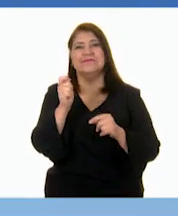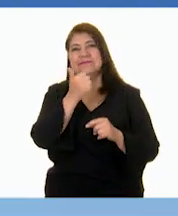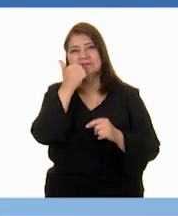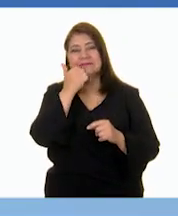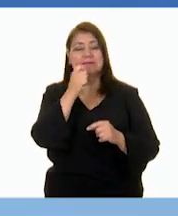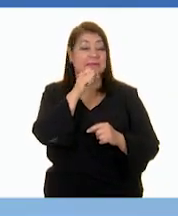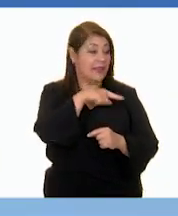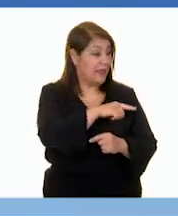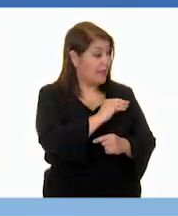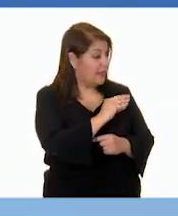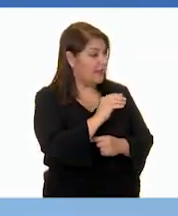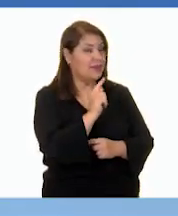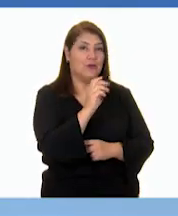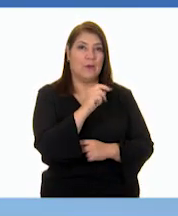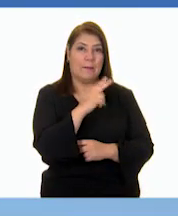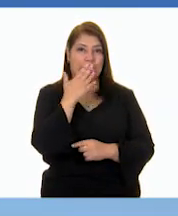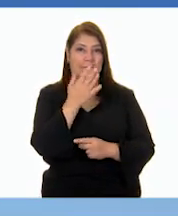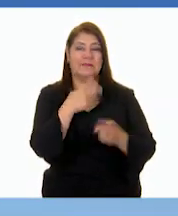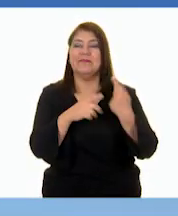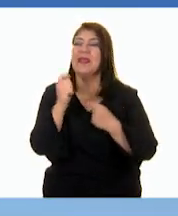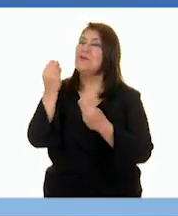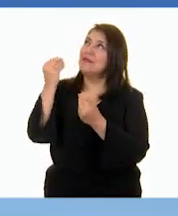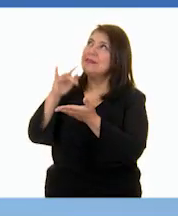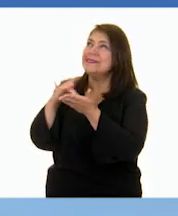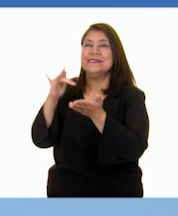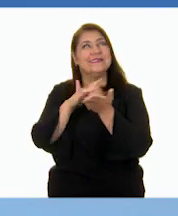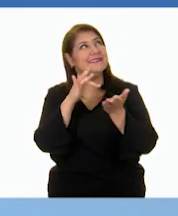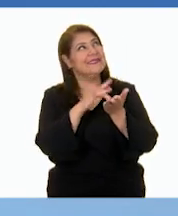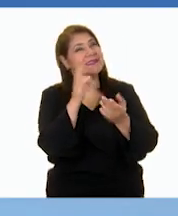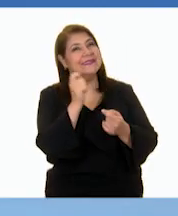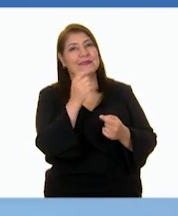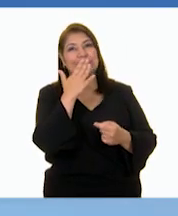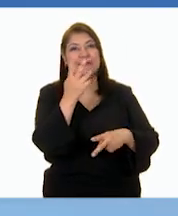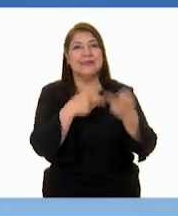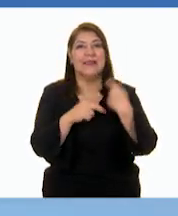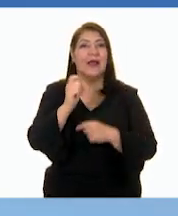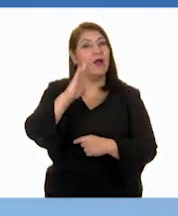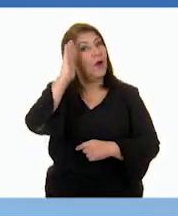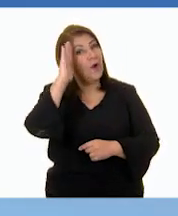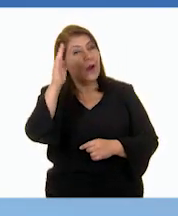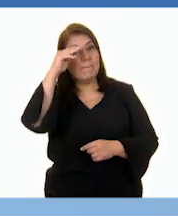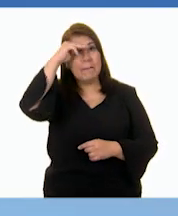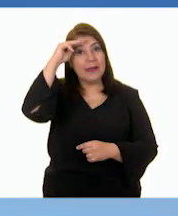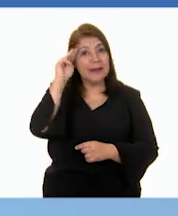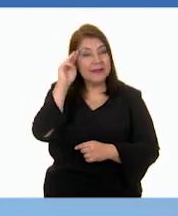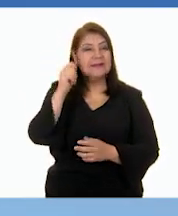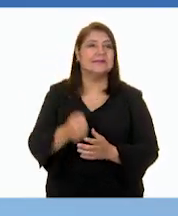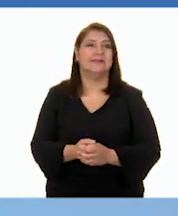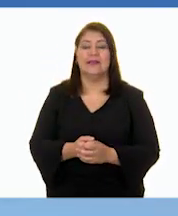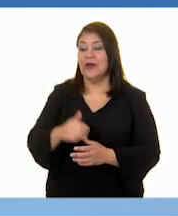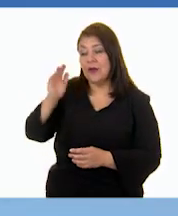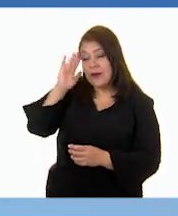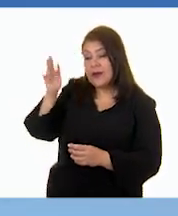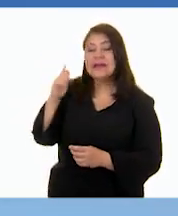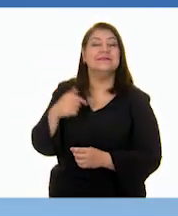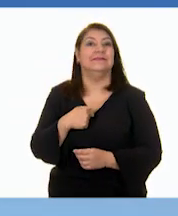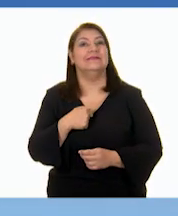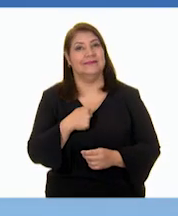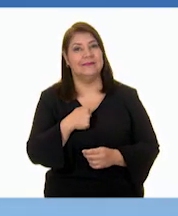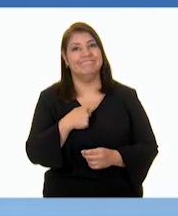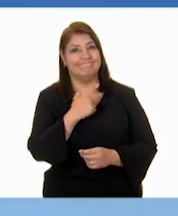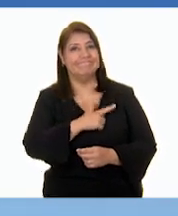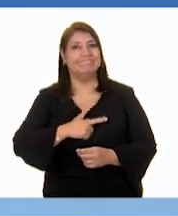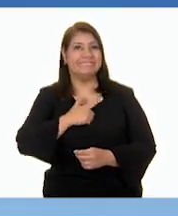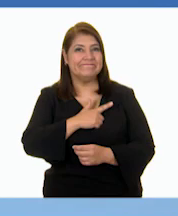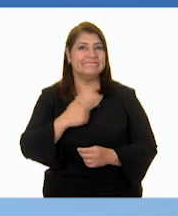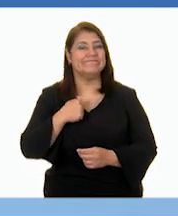bienvenida. ¡Ay, muchas gracias, profesor! Gracias por la bienvenida. Hola, María. Y hola, Ton. También me alegra muchísimo estar